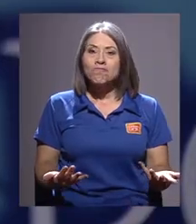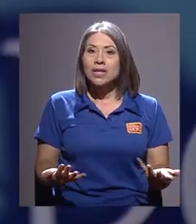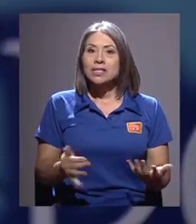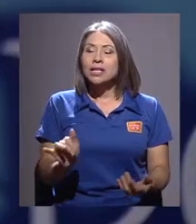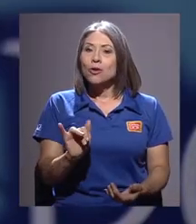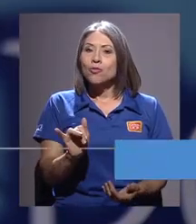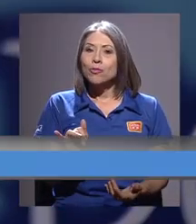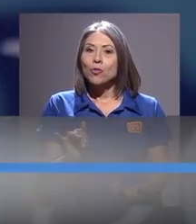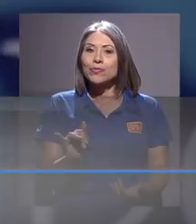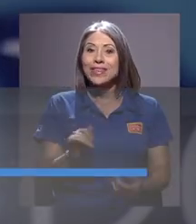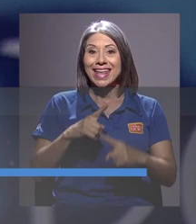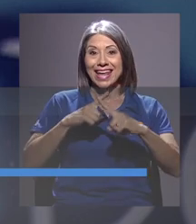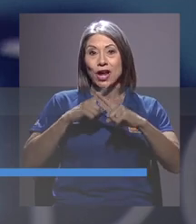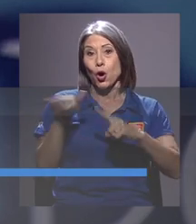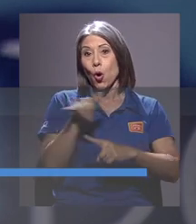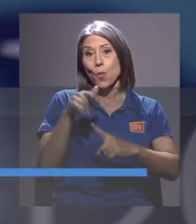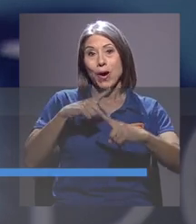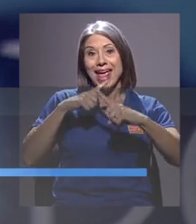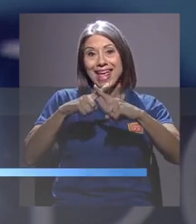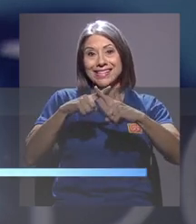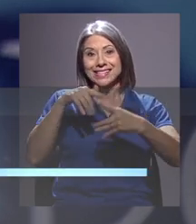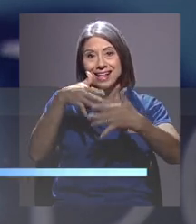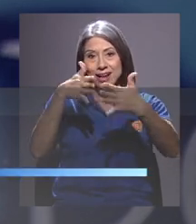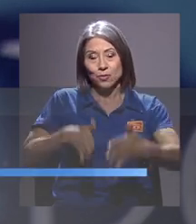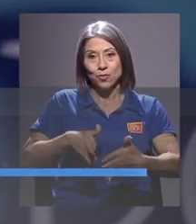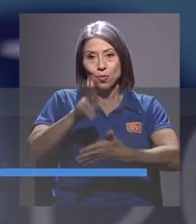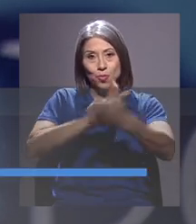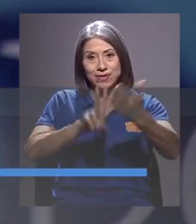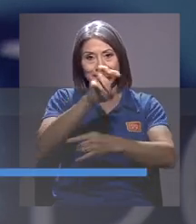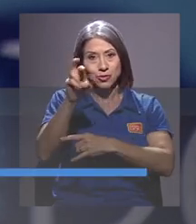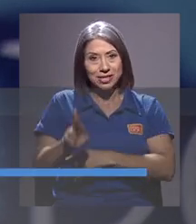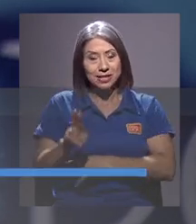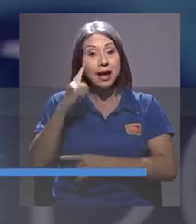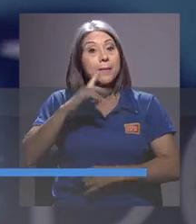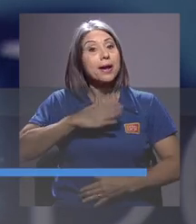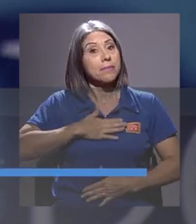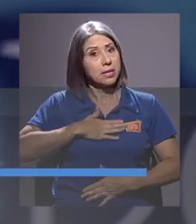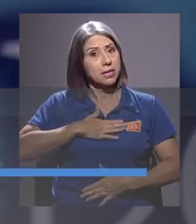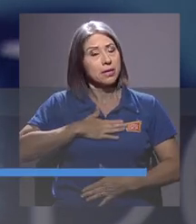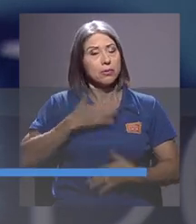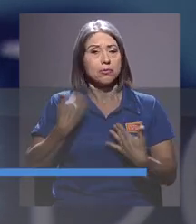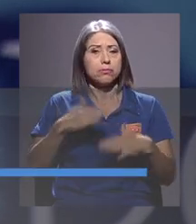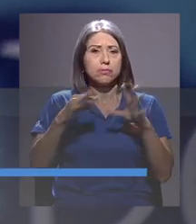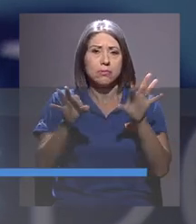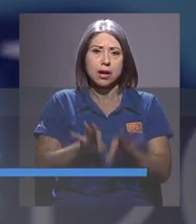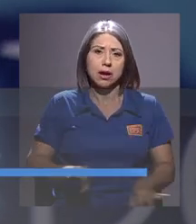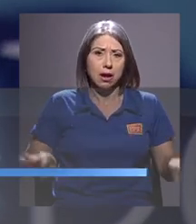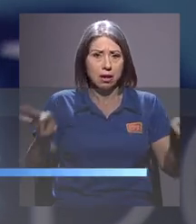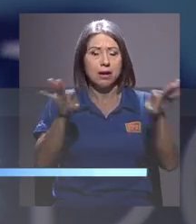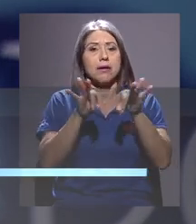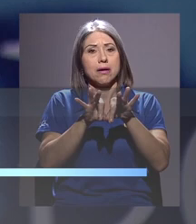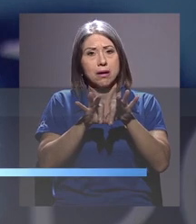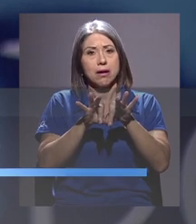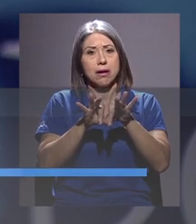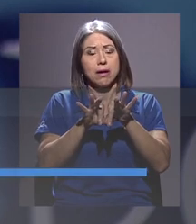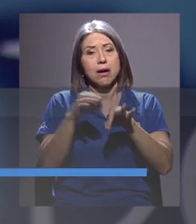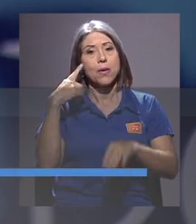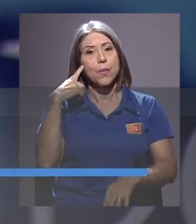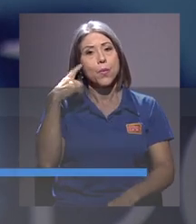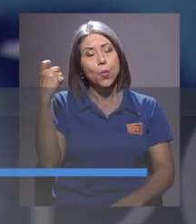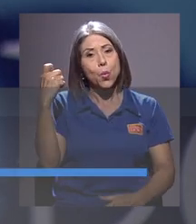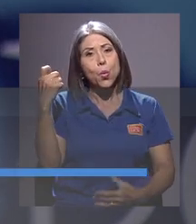como alumno de la universidad de costa rica para mí tiene una gran importancia porque